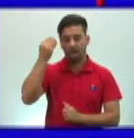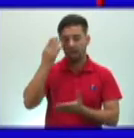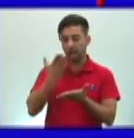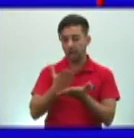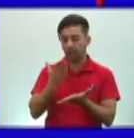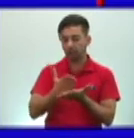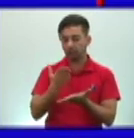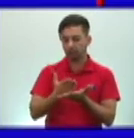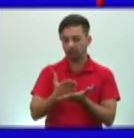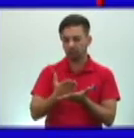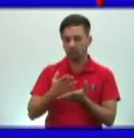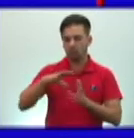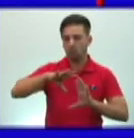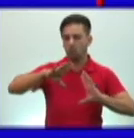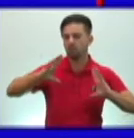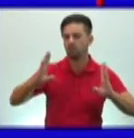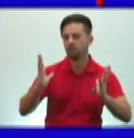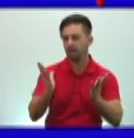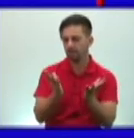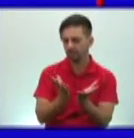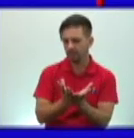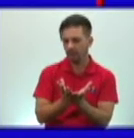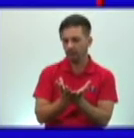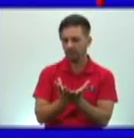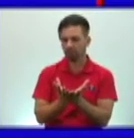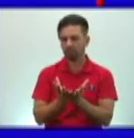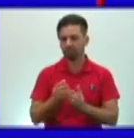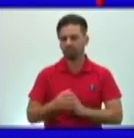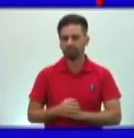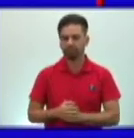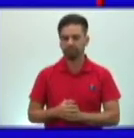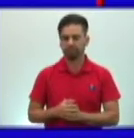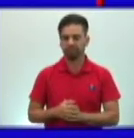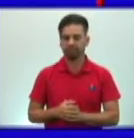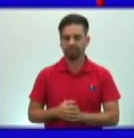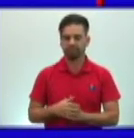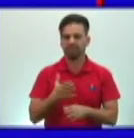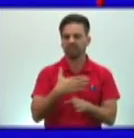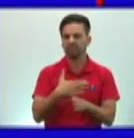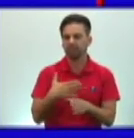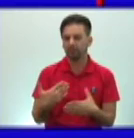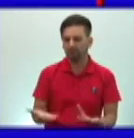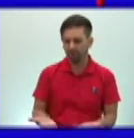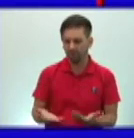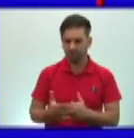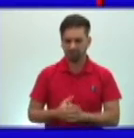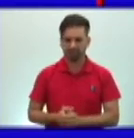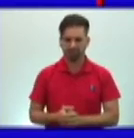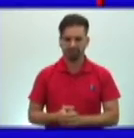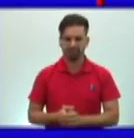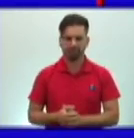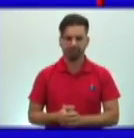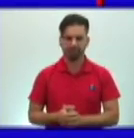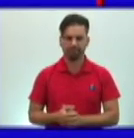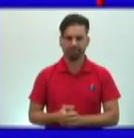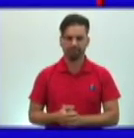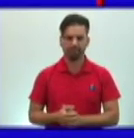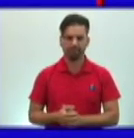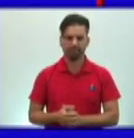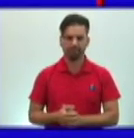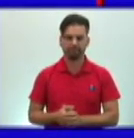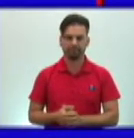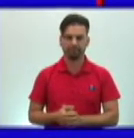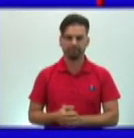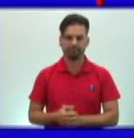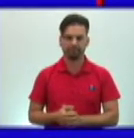universal, específicamente los aportes que han tenido lugar en ello y que sencillamente constituyen un legado a